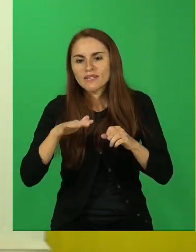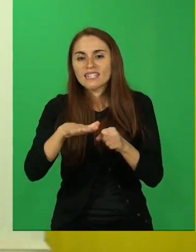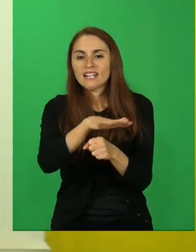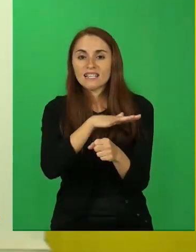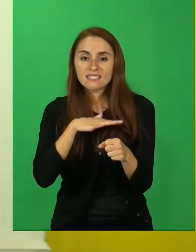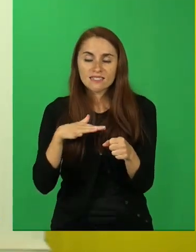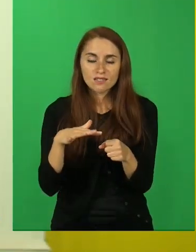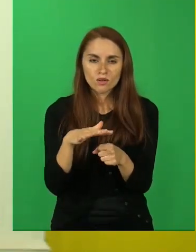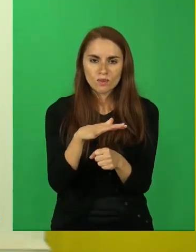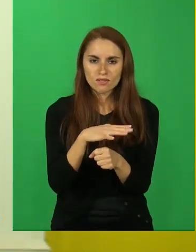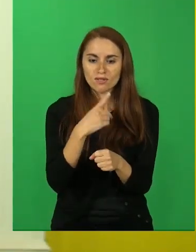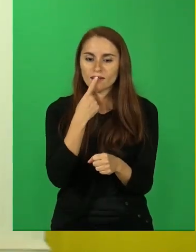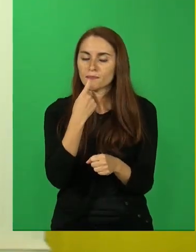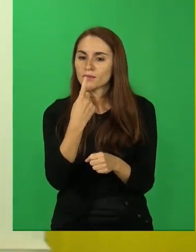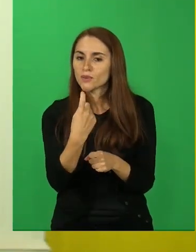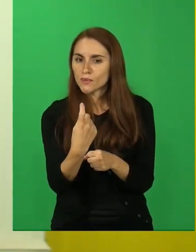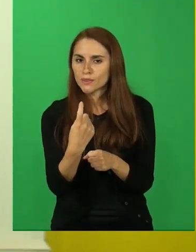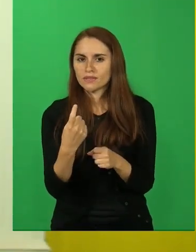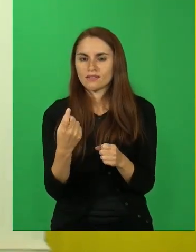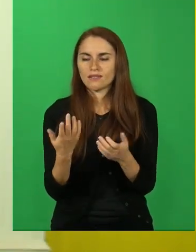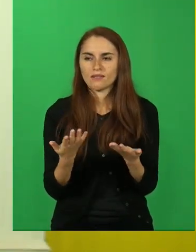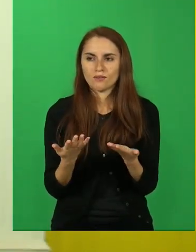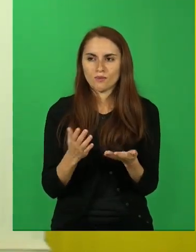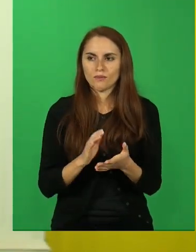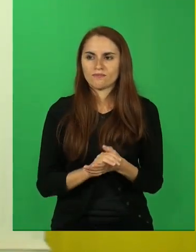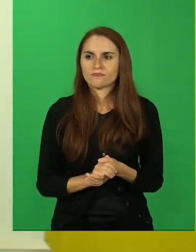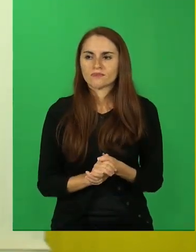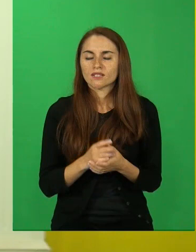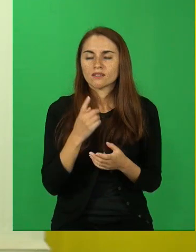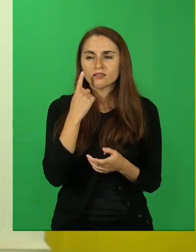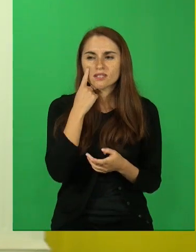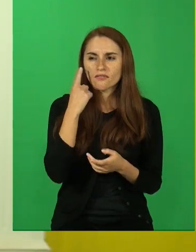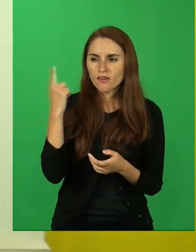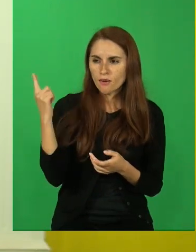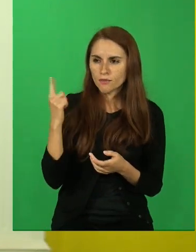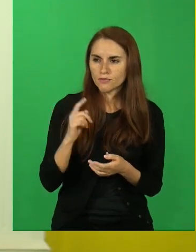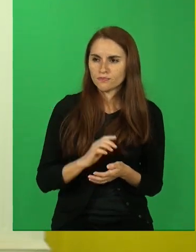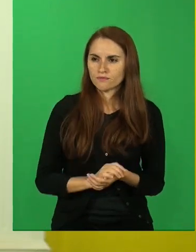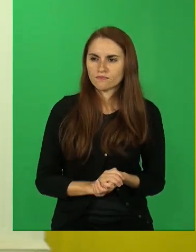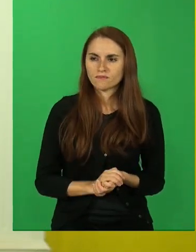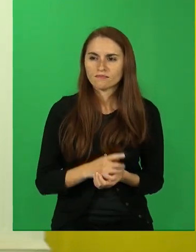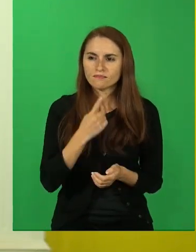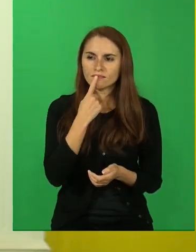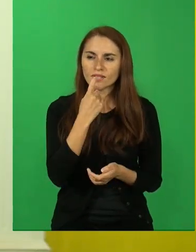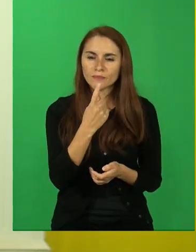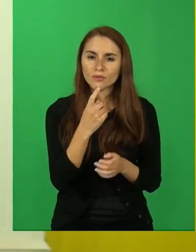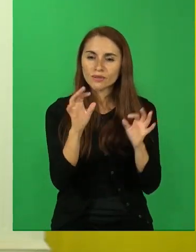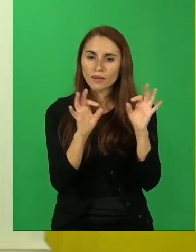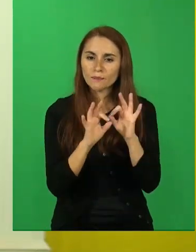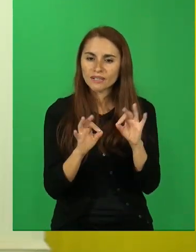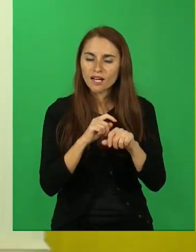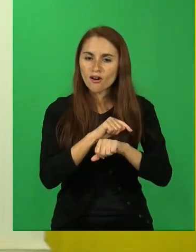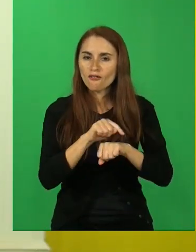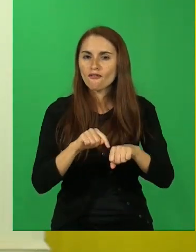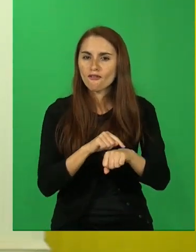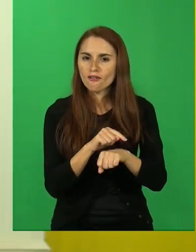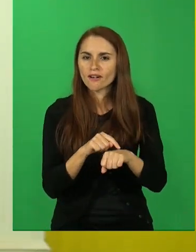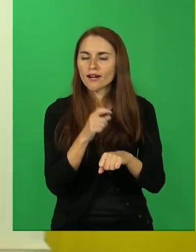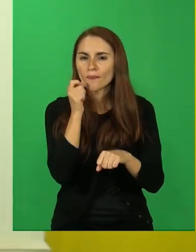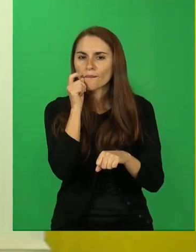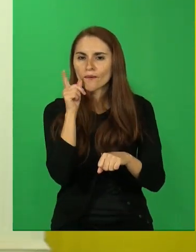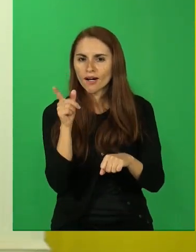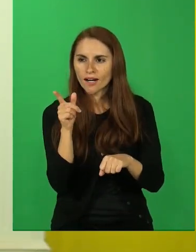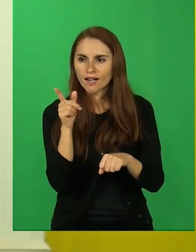del contexto del problema y de la pregunta. Veamos entonces, mira, la pregunta habla de horario. Entonces,